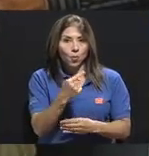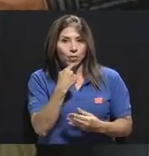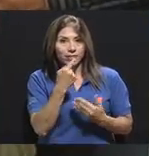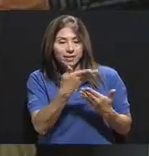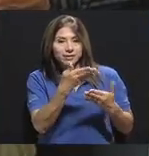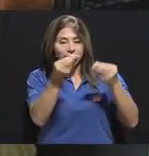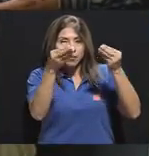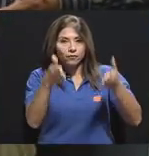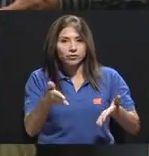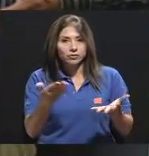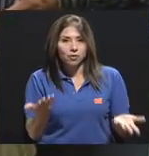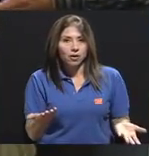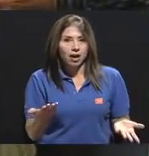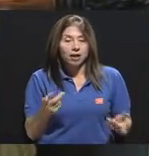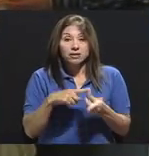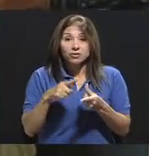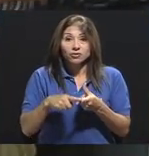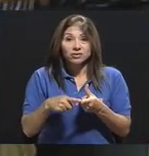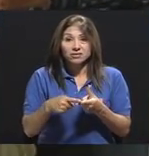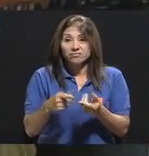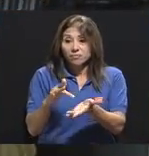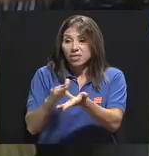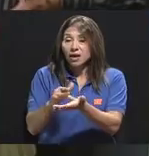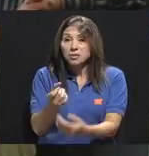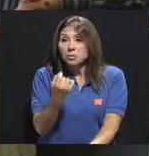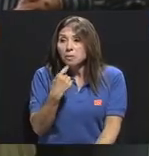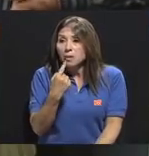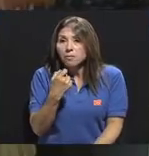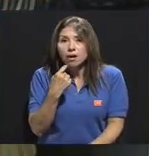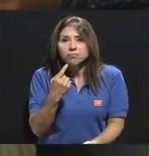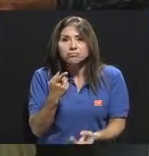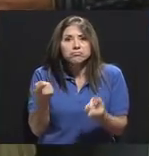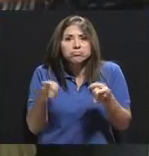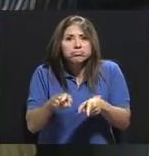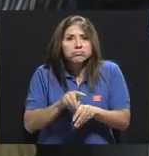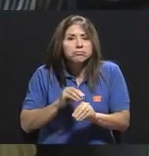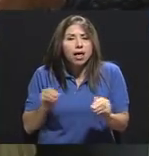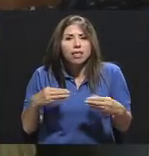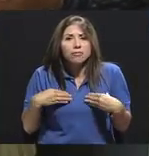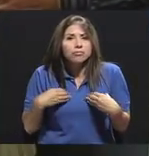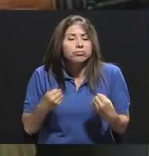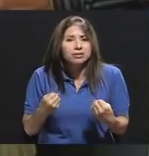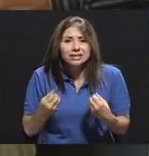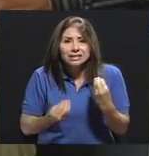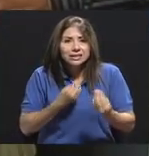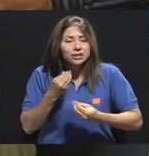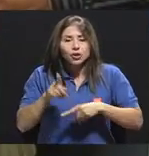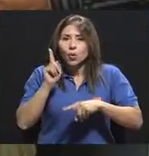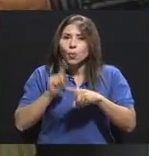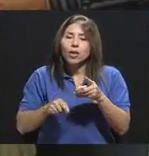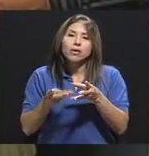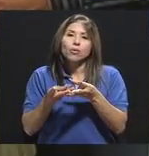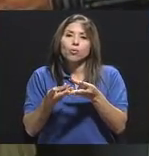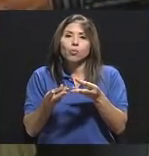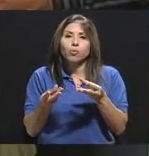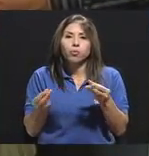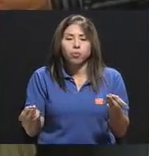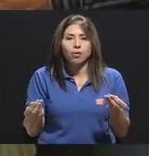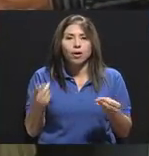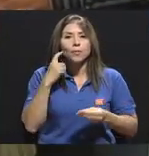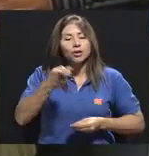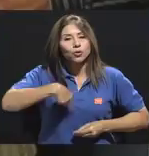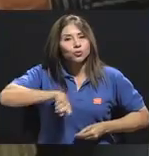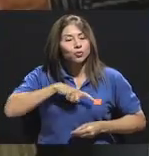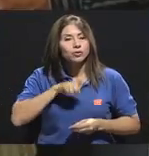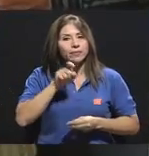está mencionando Pues el medicamento no va a poder combatir la sobrecarga tan importante que en la alimentación tenemos